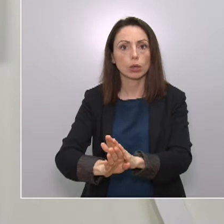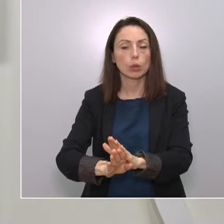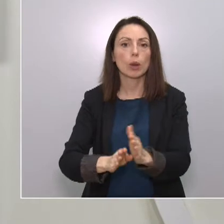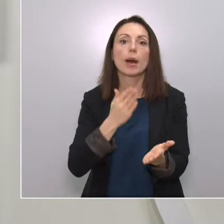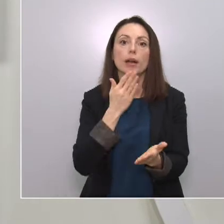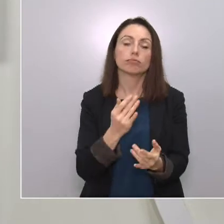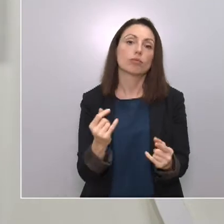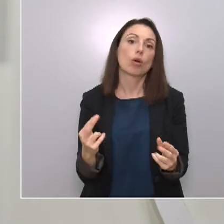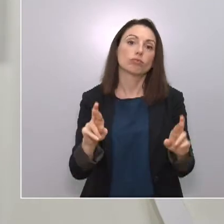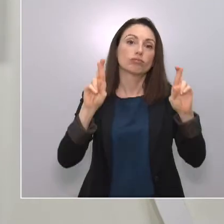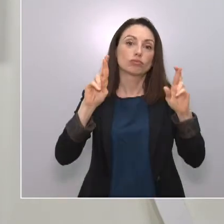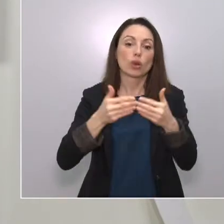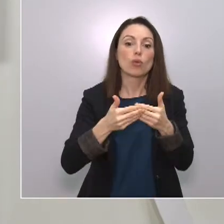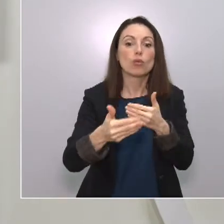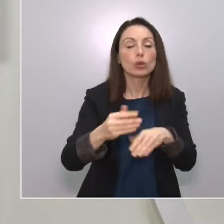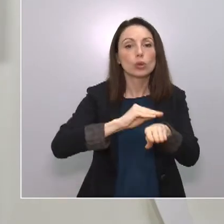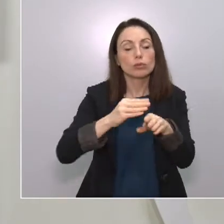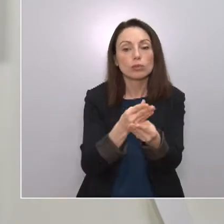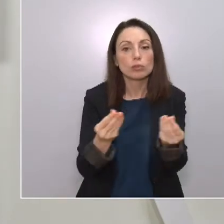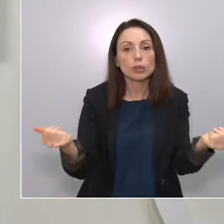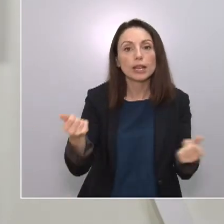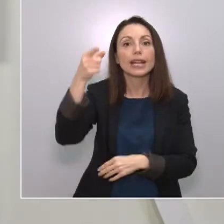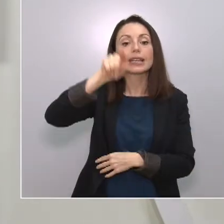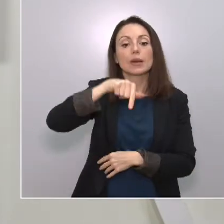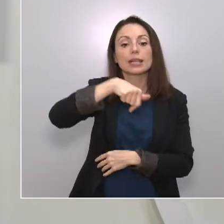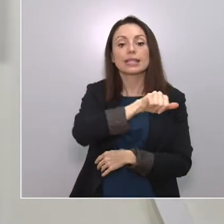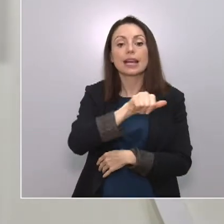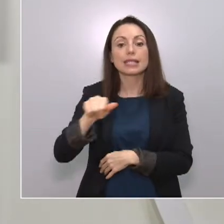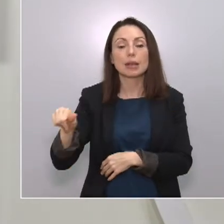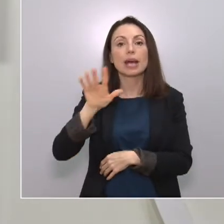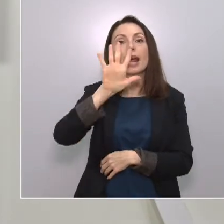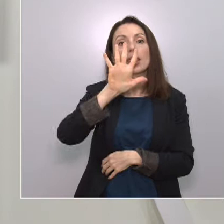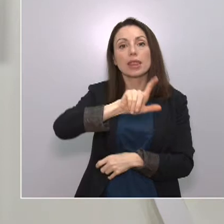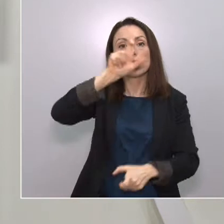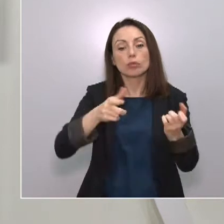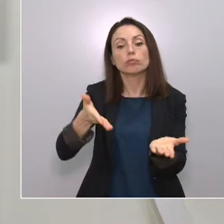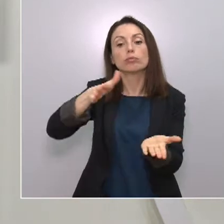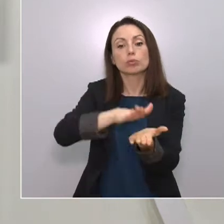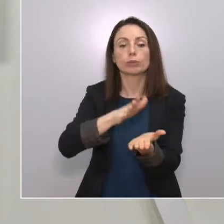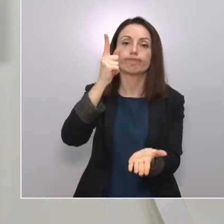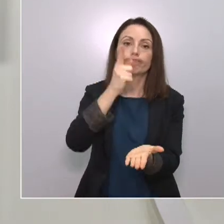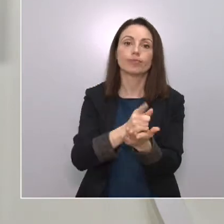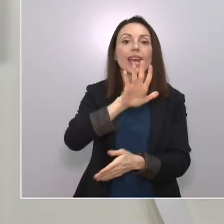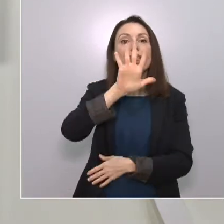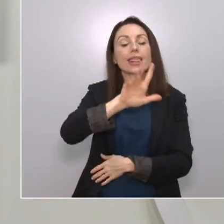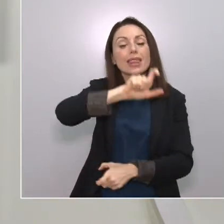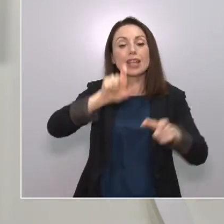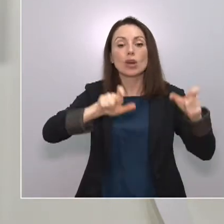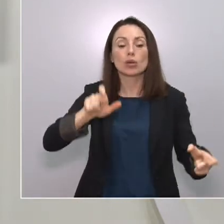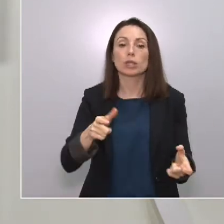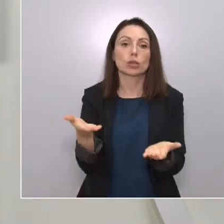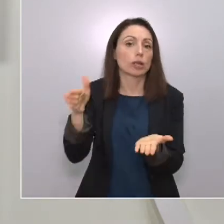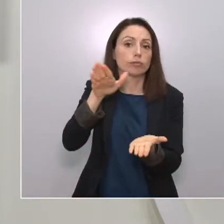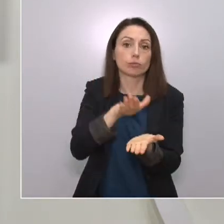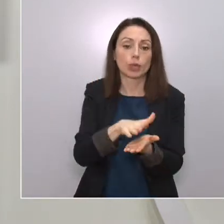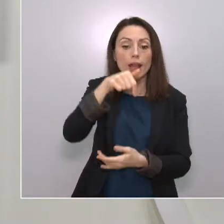feliz recuperación. Y también que esta semana ha habido de nuevo 5 fallecidos. 5 personas que nos han